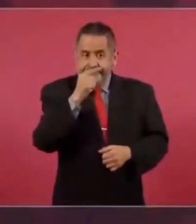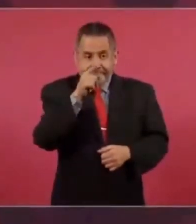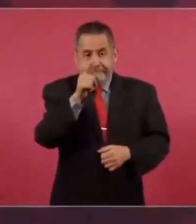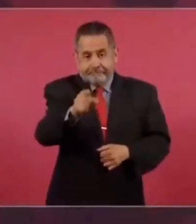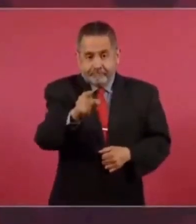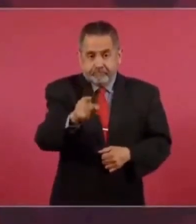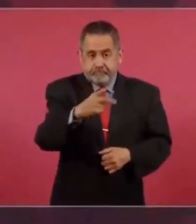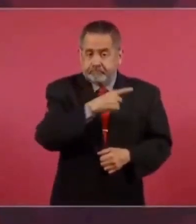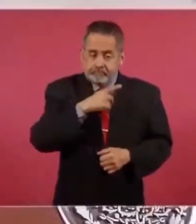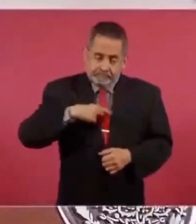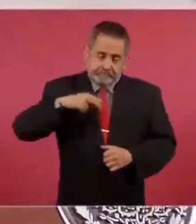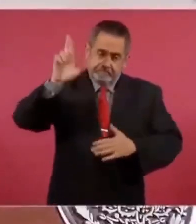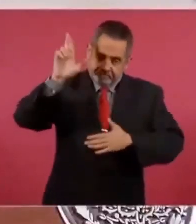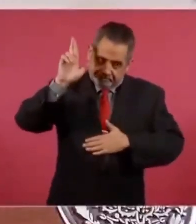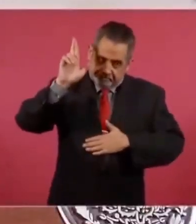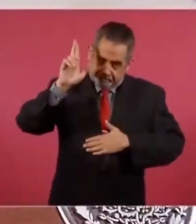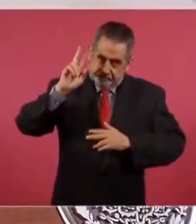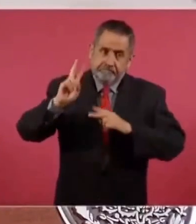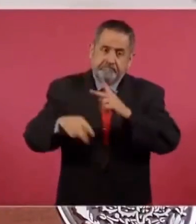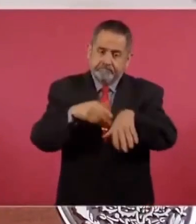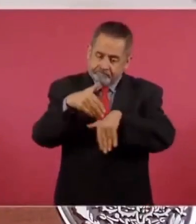de que se entregue.